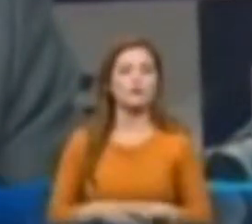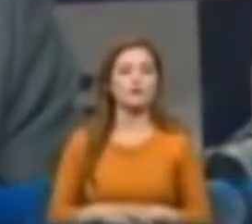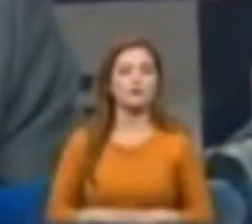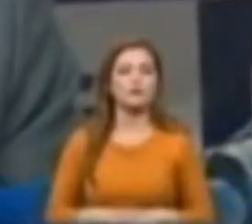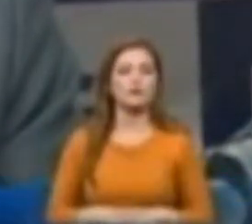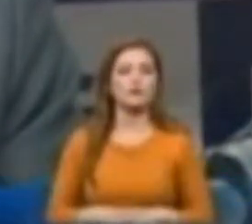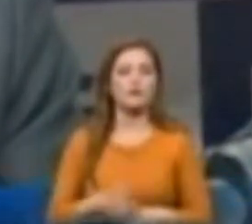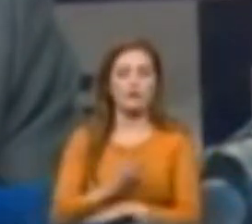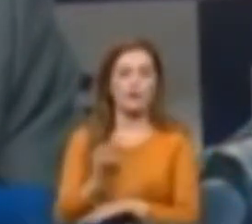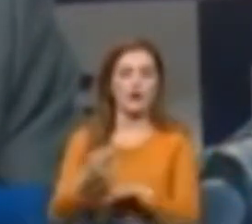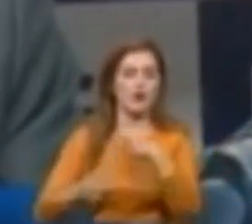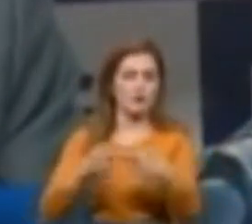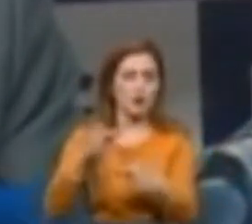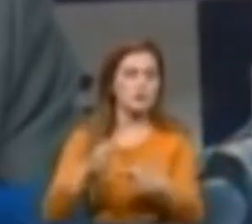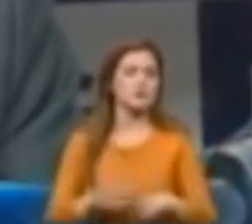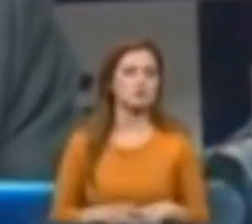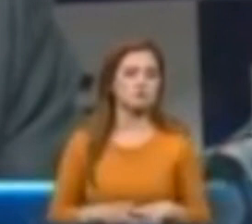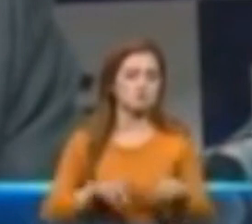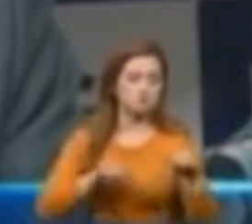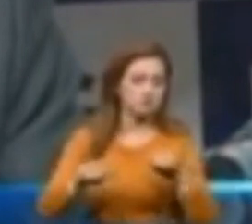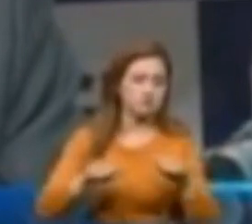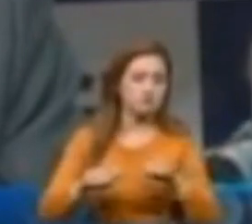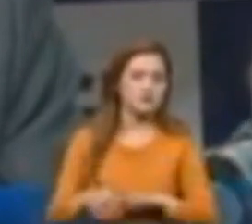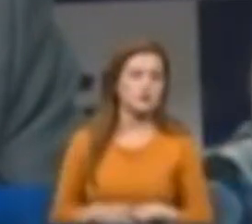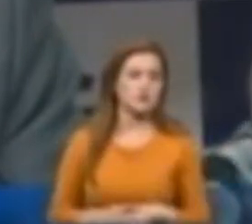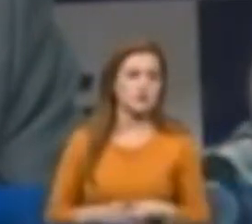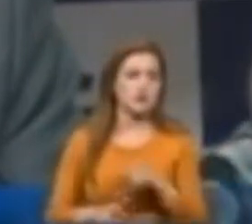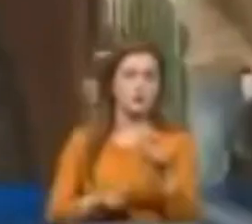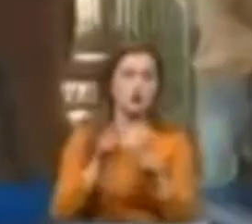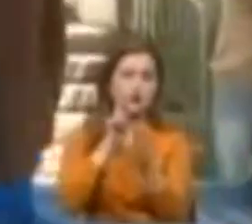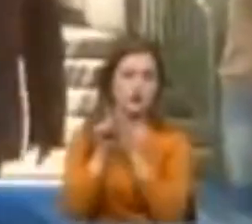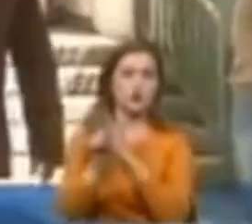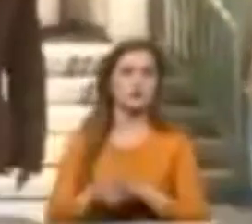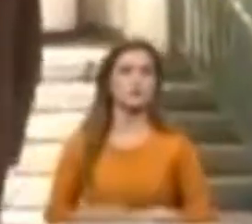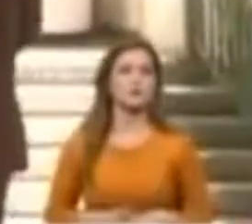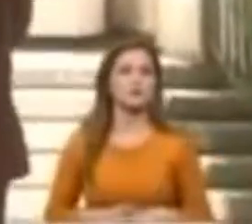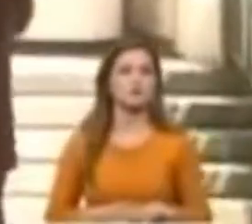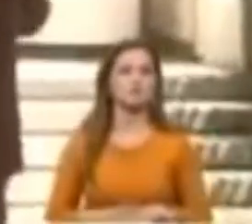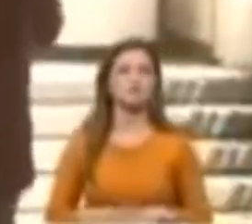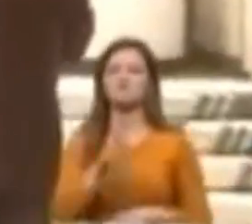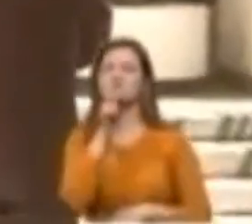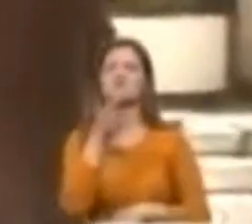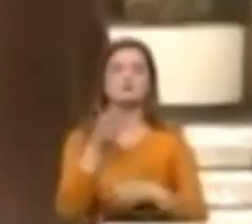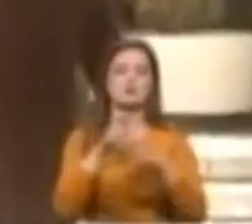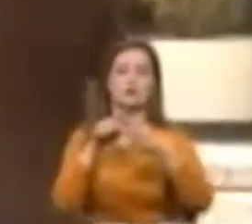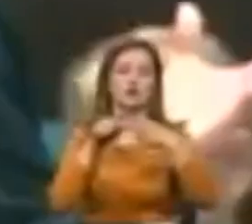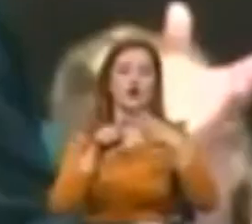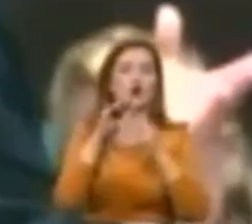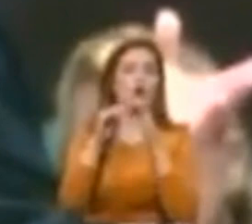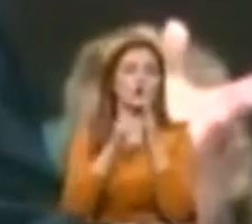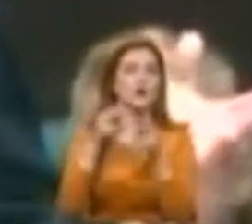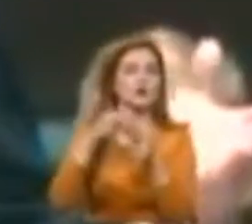en los próximos días ya las diligencias por parte de las personas que han denunciado. Entre los casos que tiene la Fiscalía, 2 son en contra